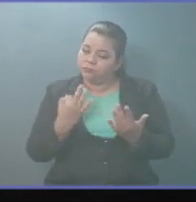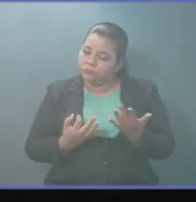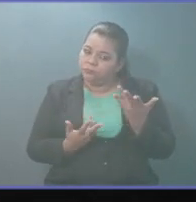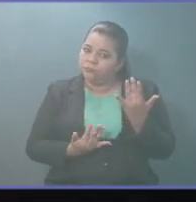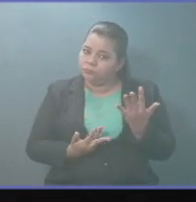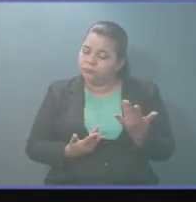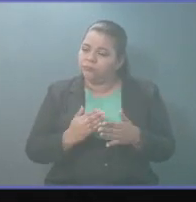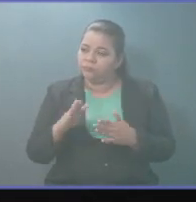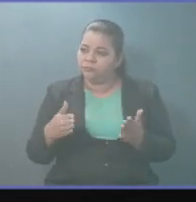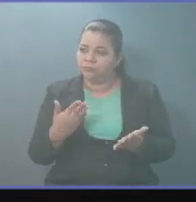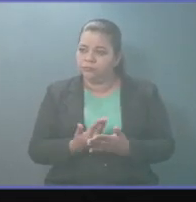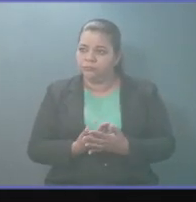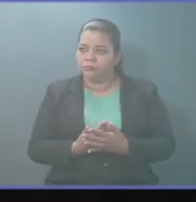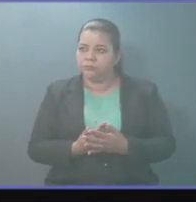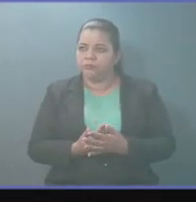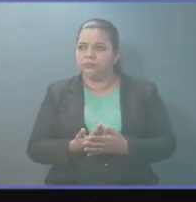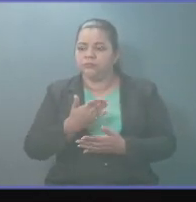un tribunal. Gracias.